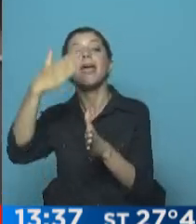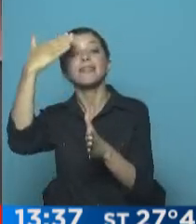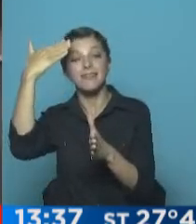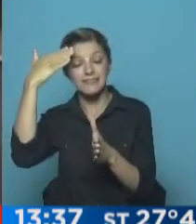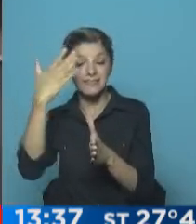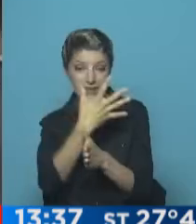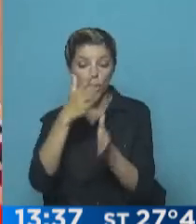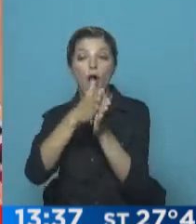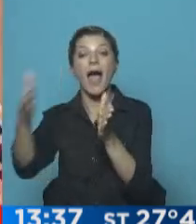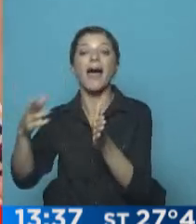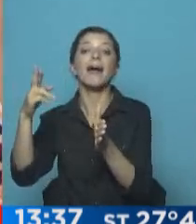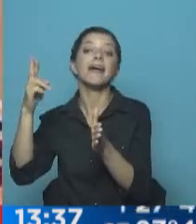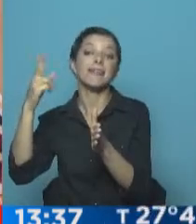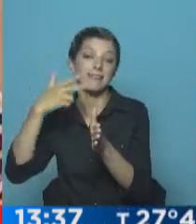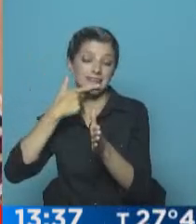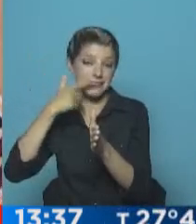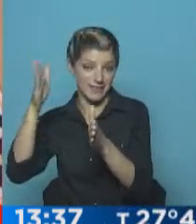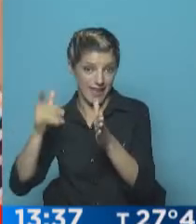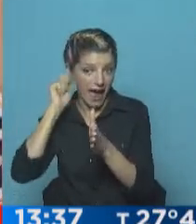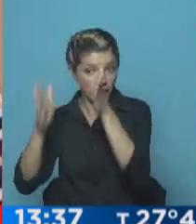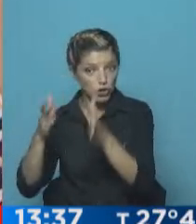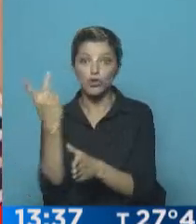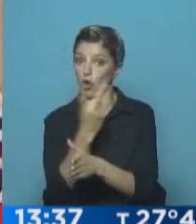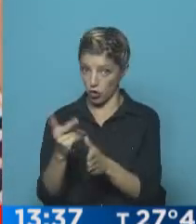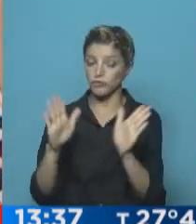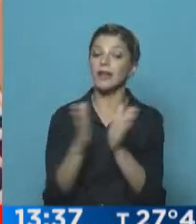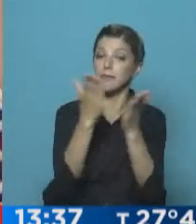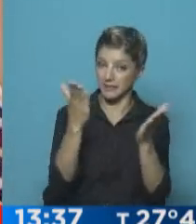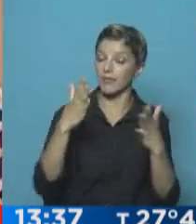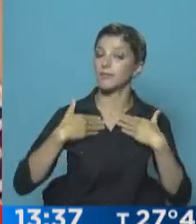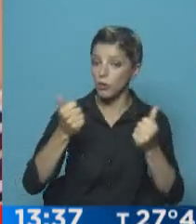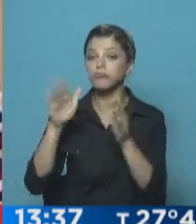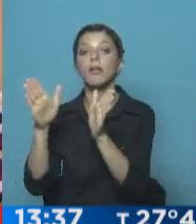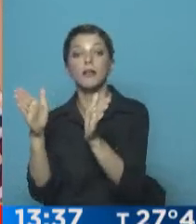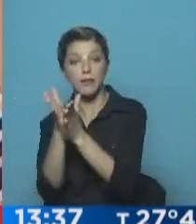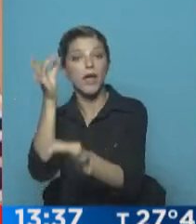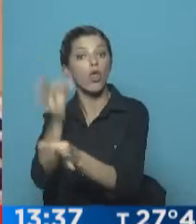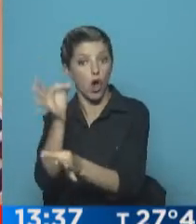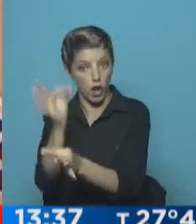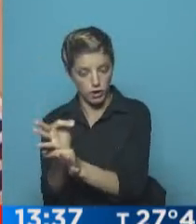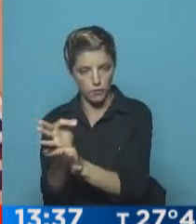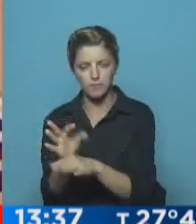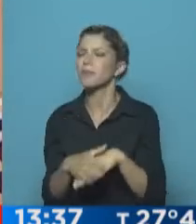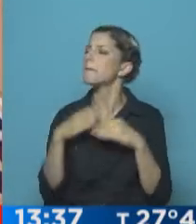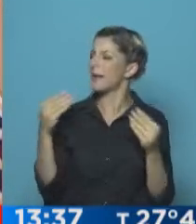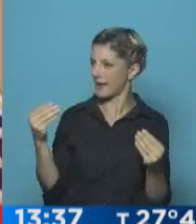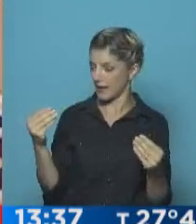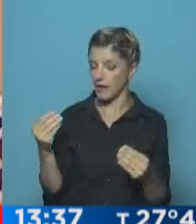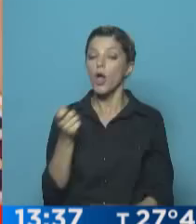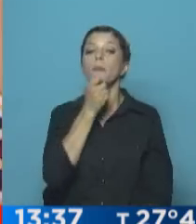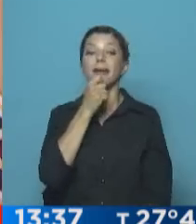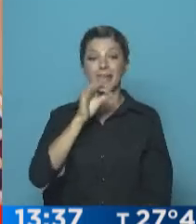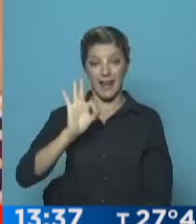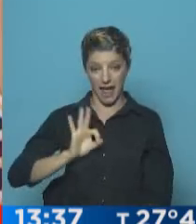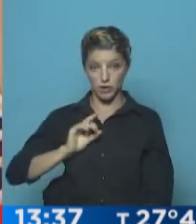años ambas secciones bien salud y educación en tu caso puntual Andrea para qué aú Para que en el 2016